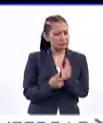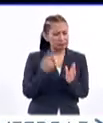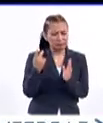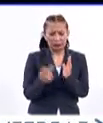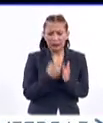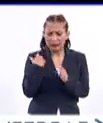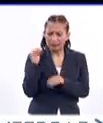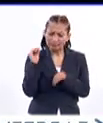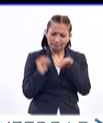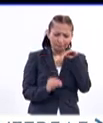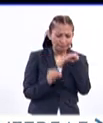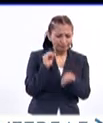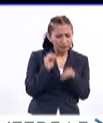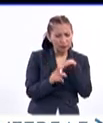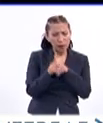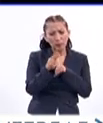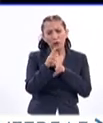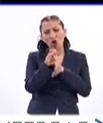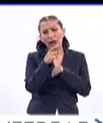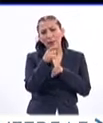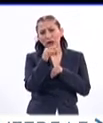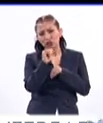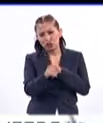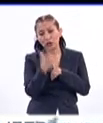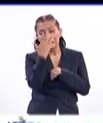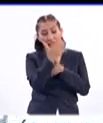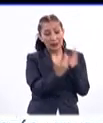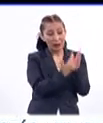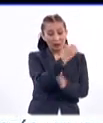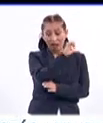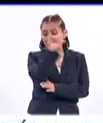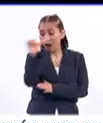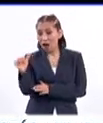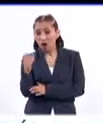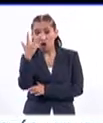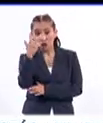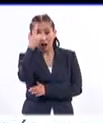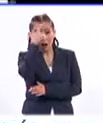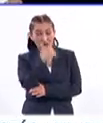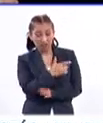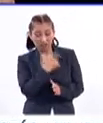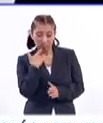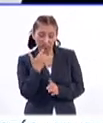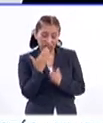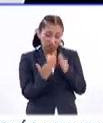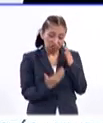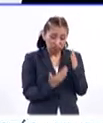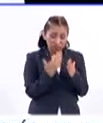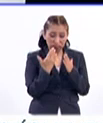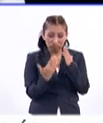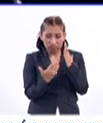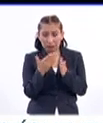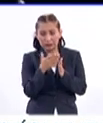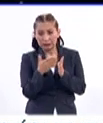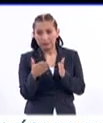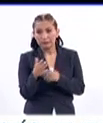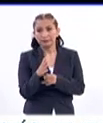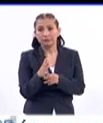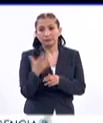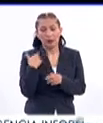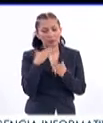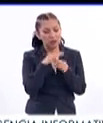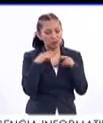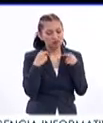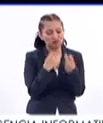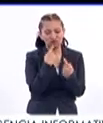de programación continua de 10 de la mañana a 8 de la noche, en